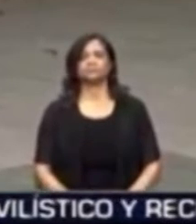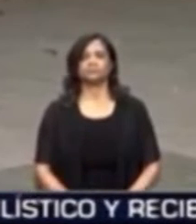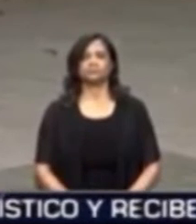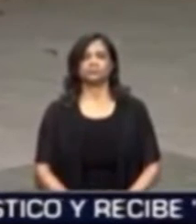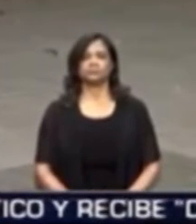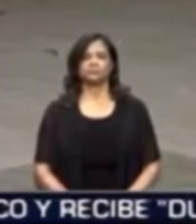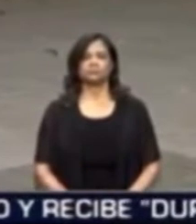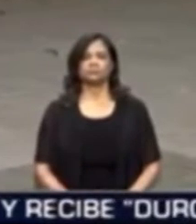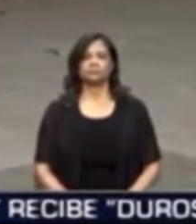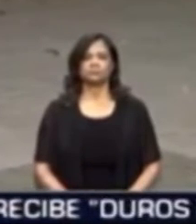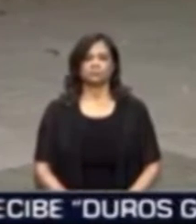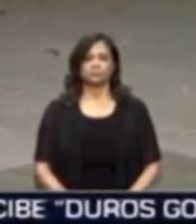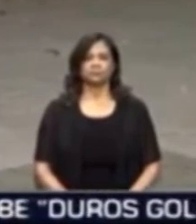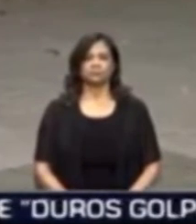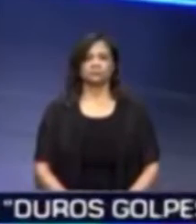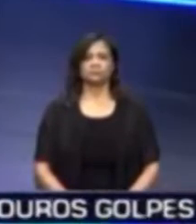ángel del carmen